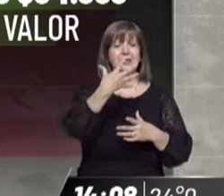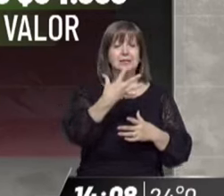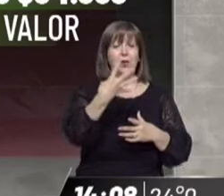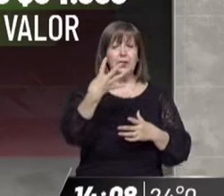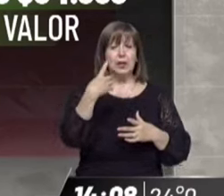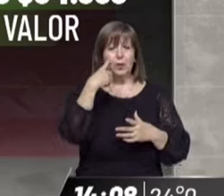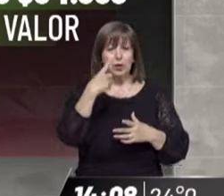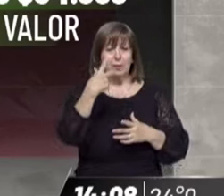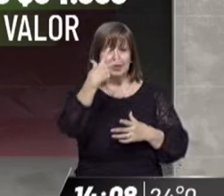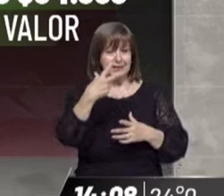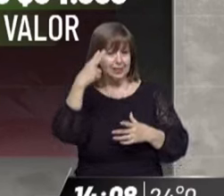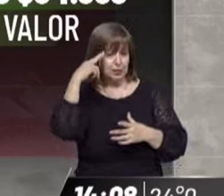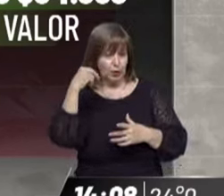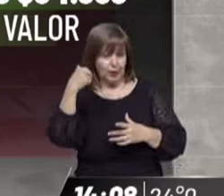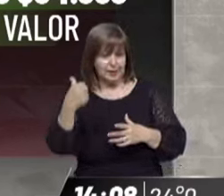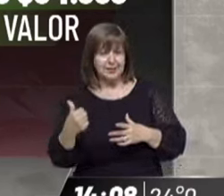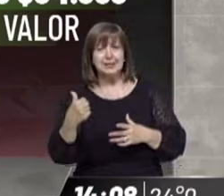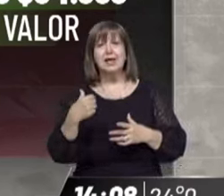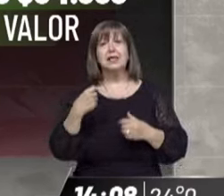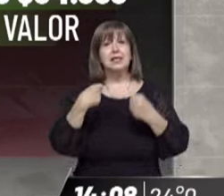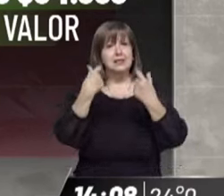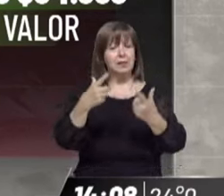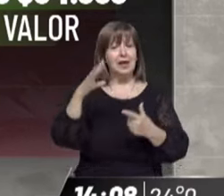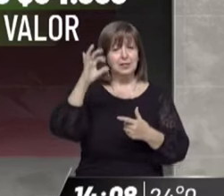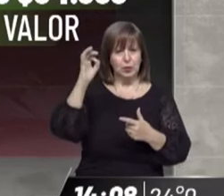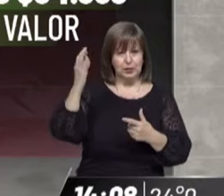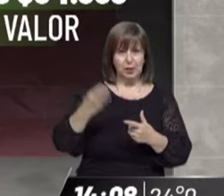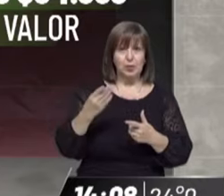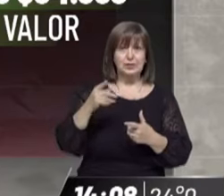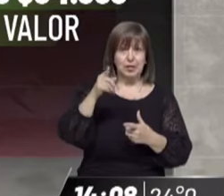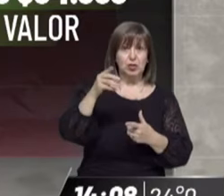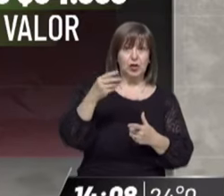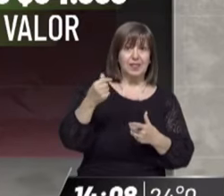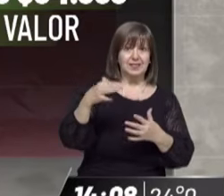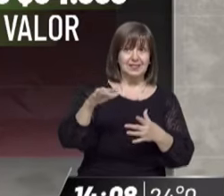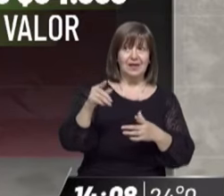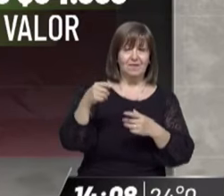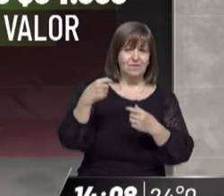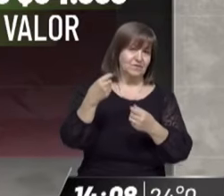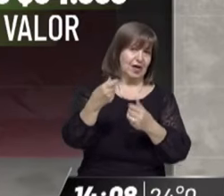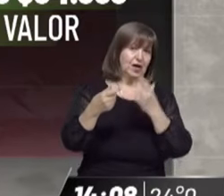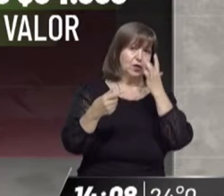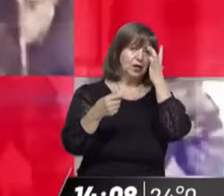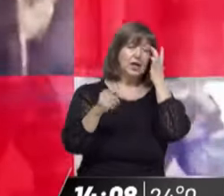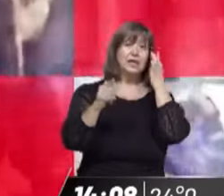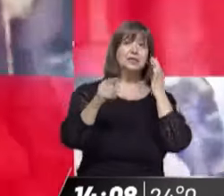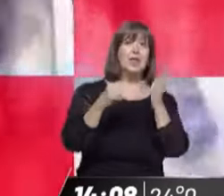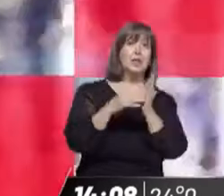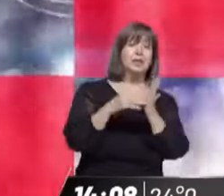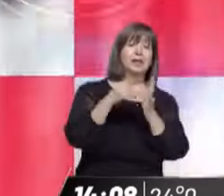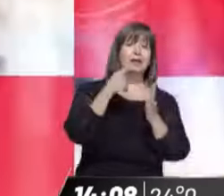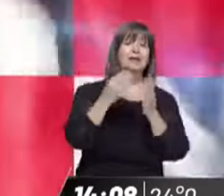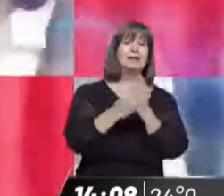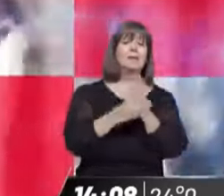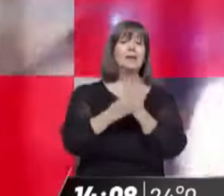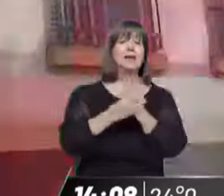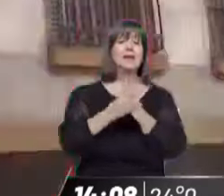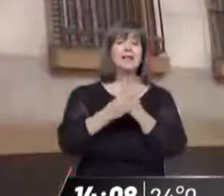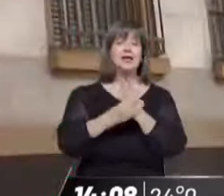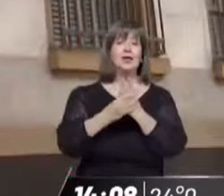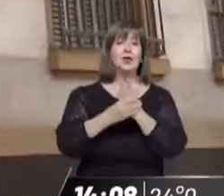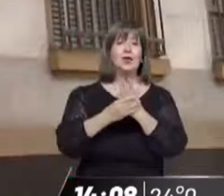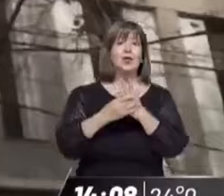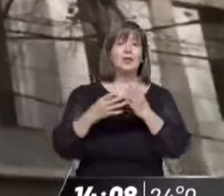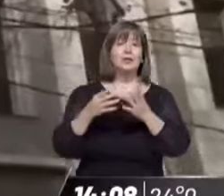el 50% del valor. Esto, según ha indicado el Ministerio de Capital Humano de la